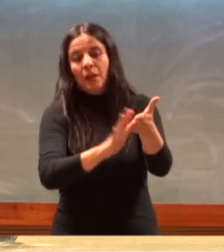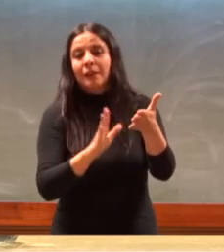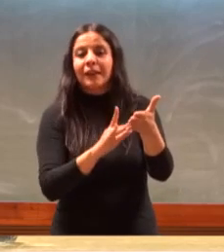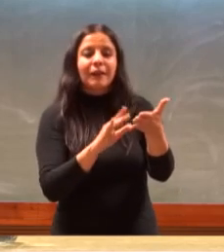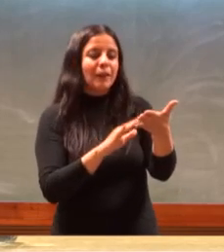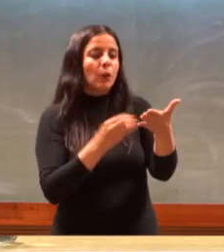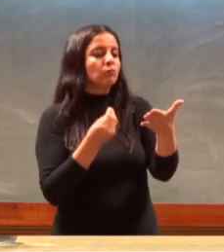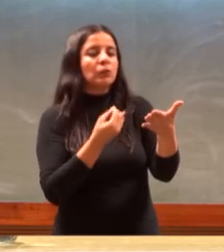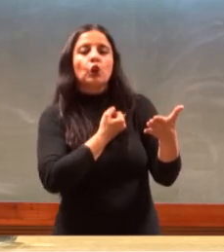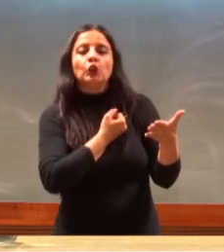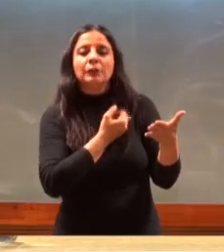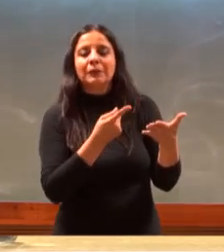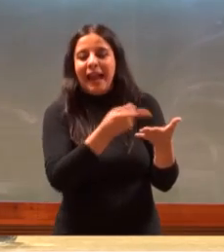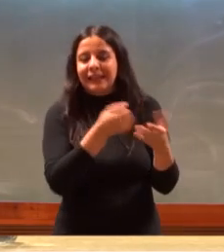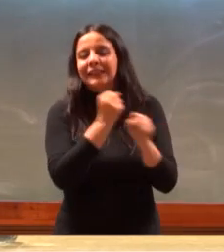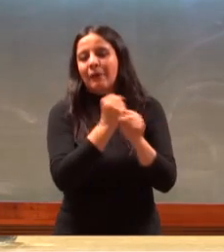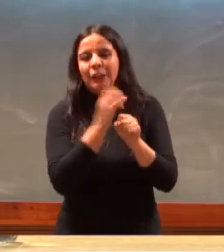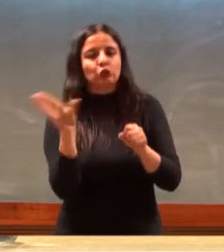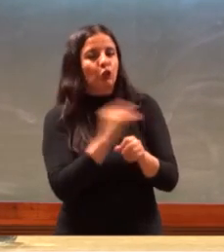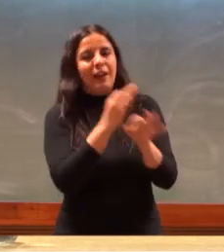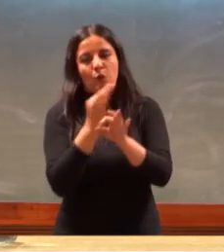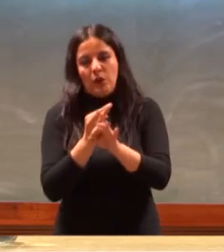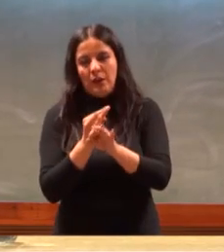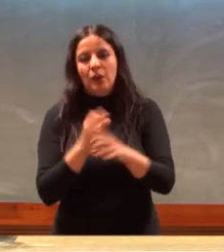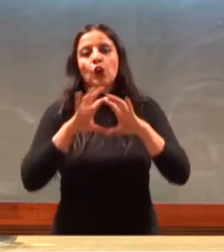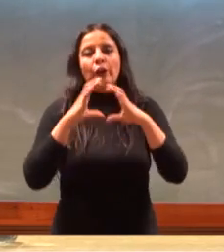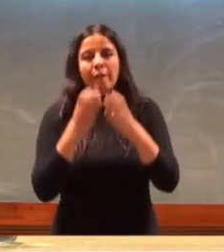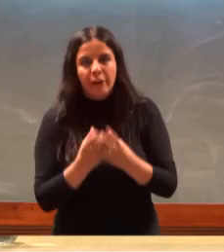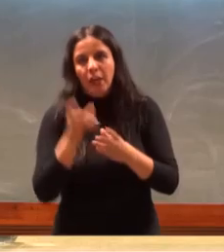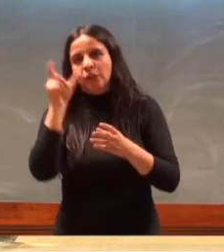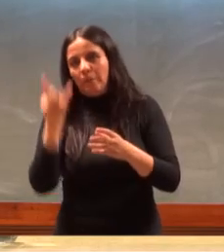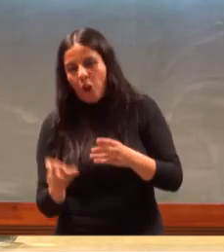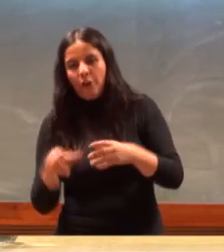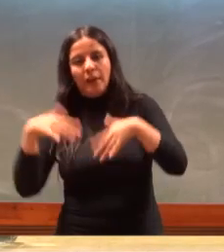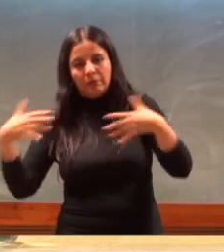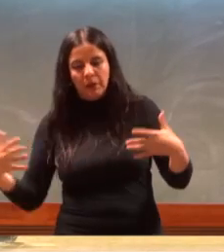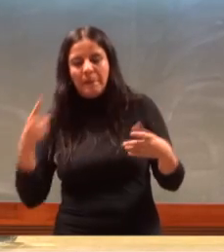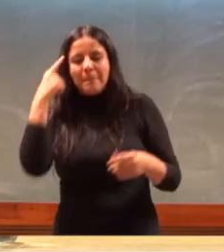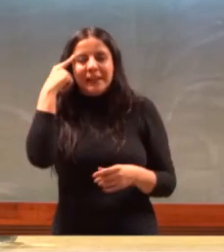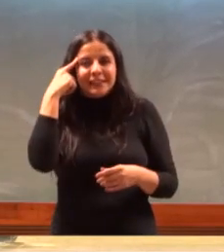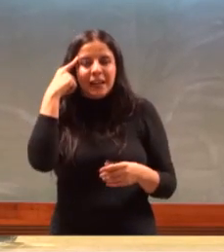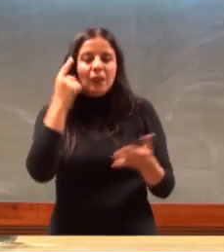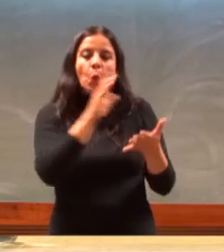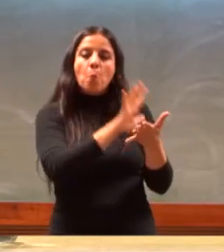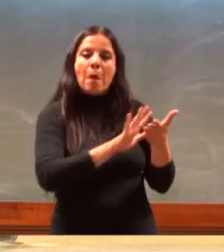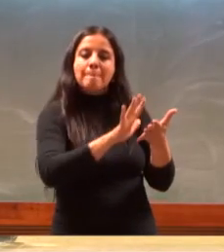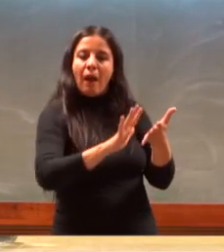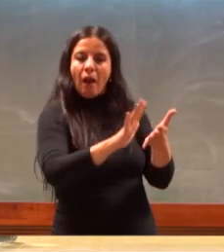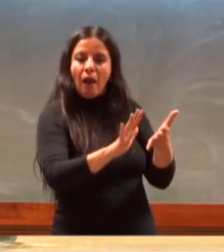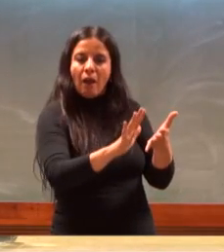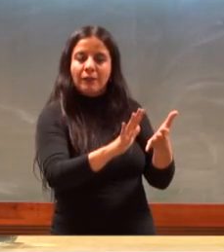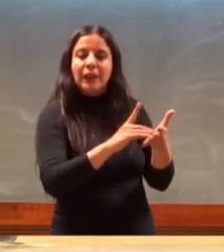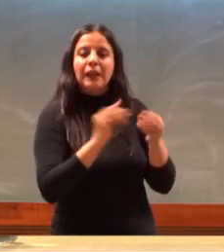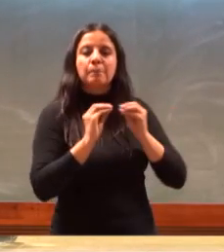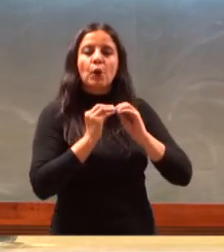escuelas pero básicamente geografía Antropología para pensar conjuntamente en un mapa de las problemáticas sociales que sea un insumo para los